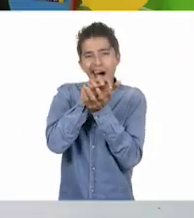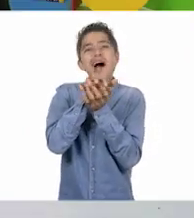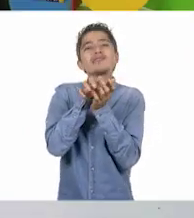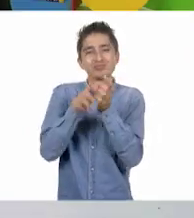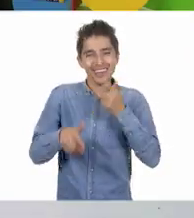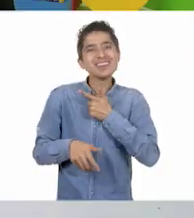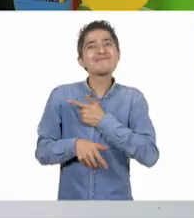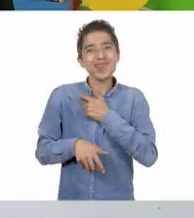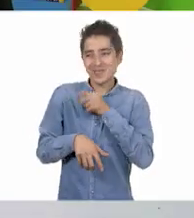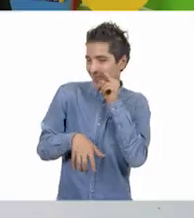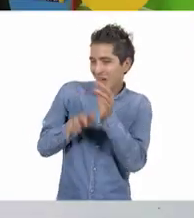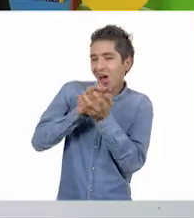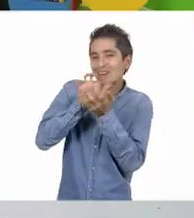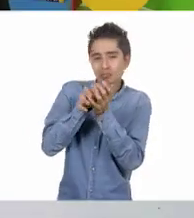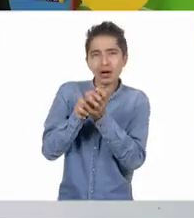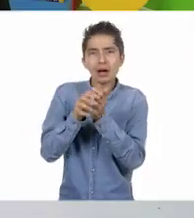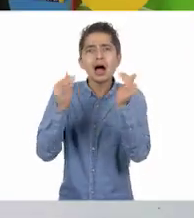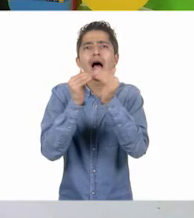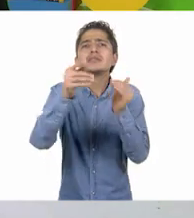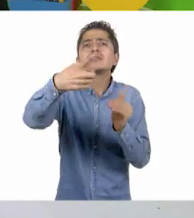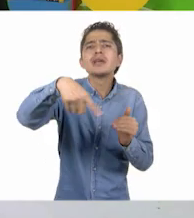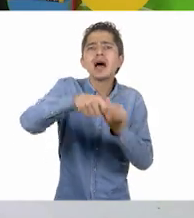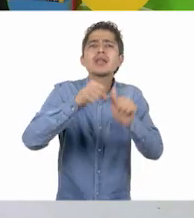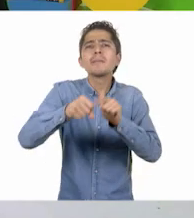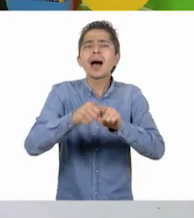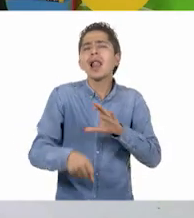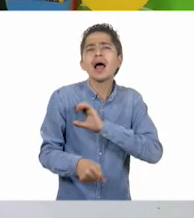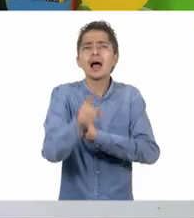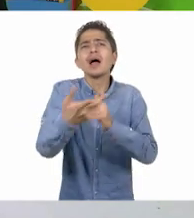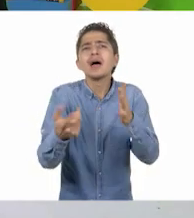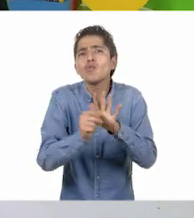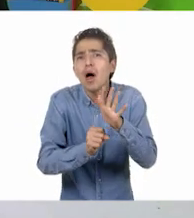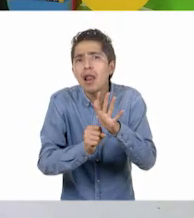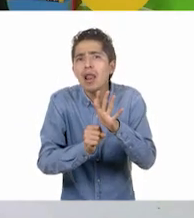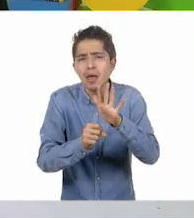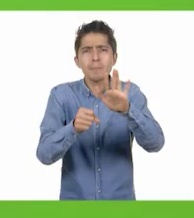¿Ustedes en casa saben cuál es su animal favorito y por qué?